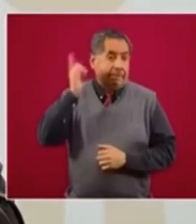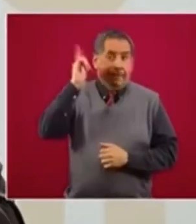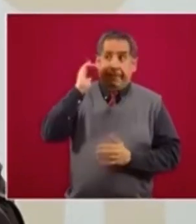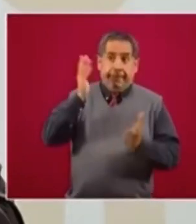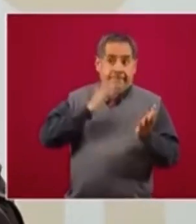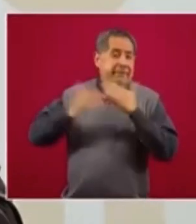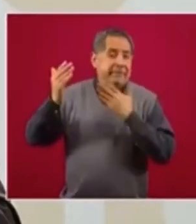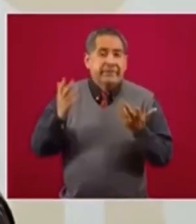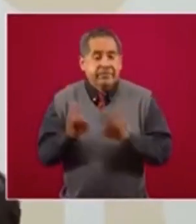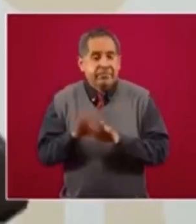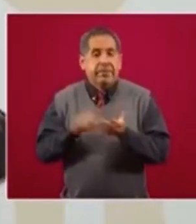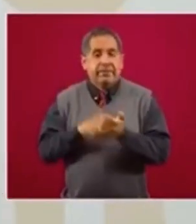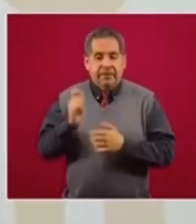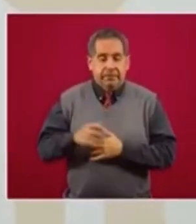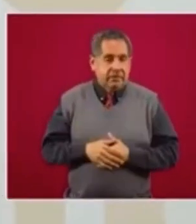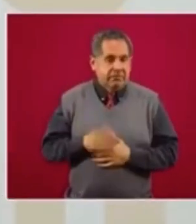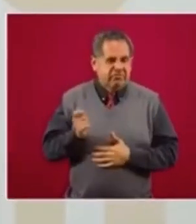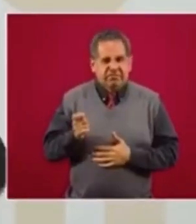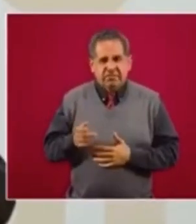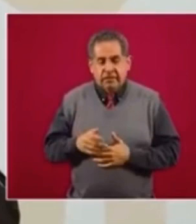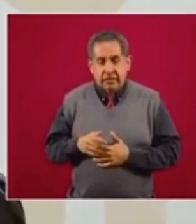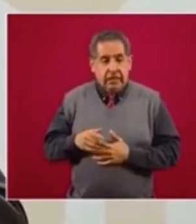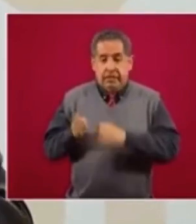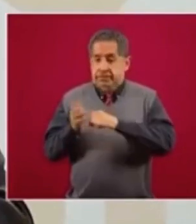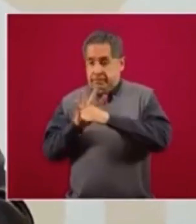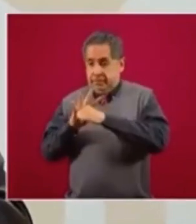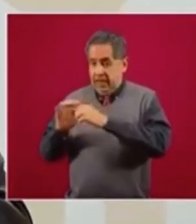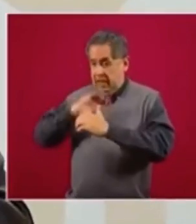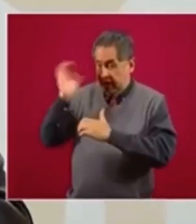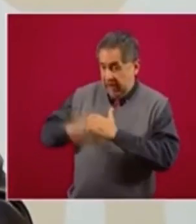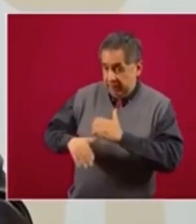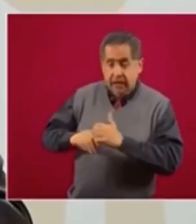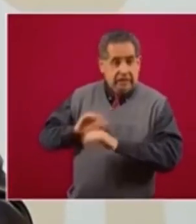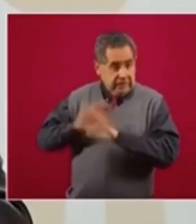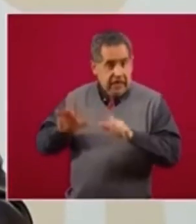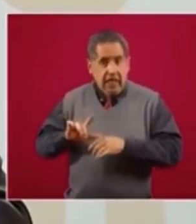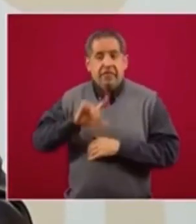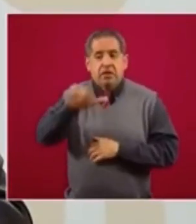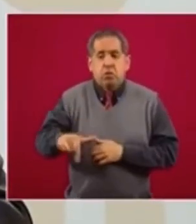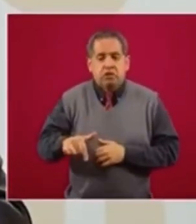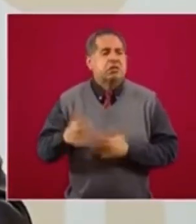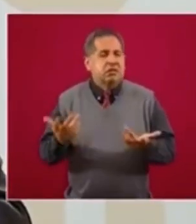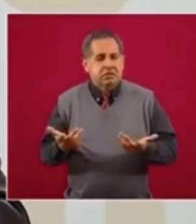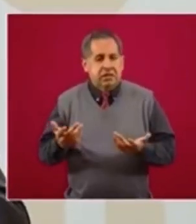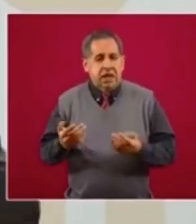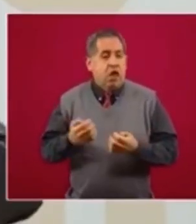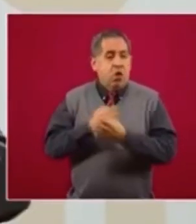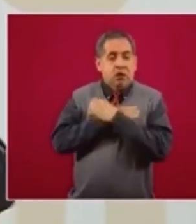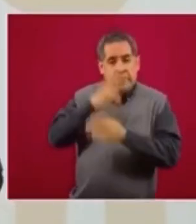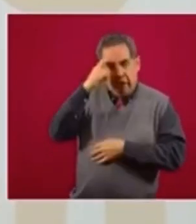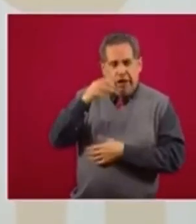éxito, lo que va a suceder terminando la pandemia es que seguramente nos van a pedir que en la educación